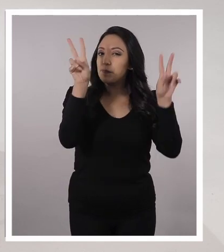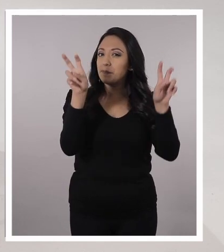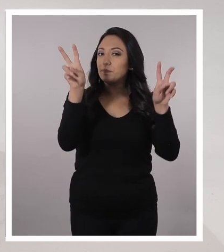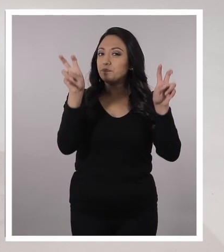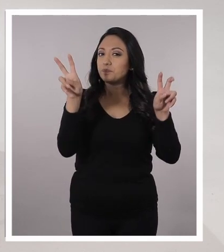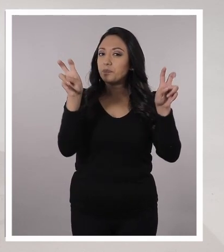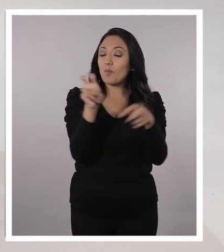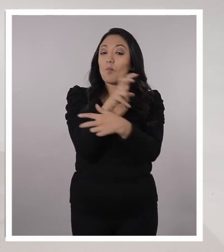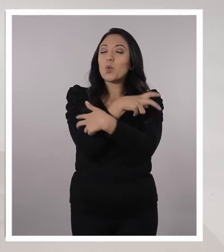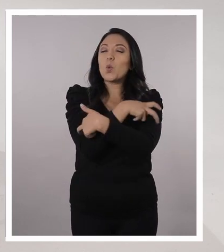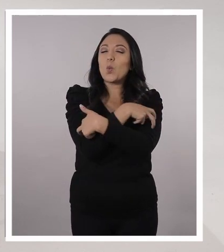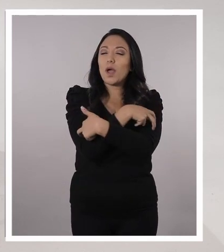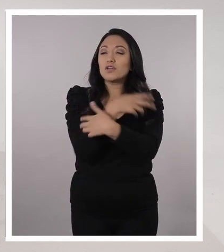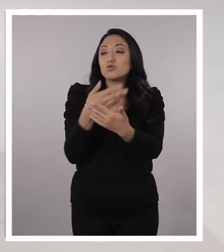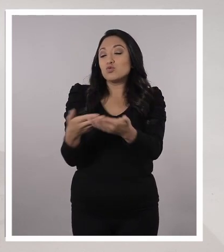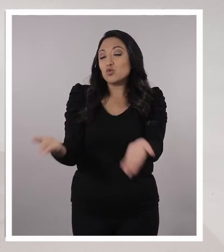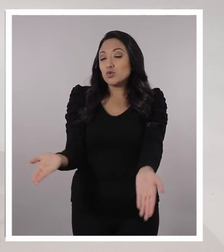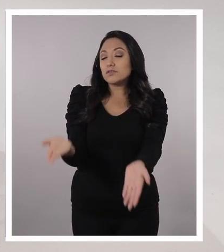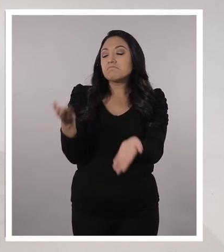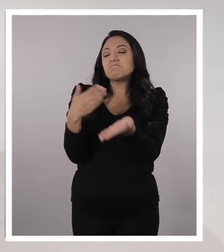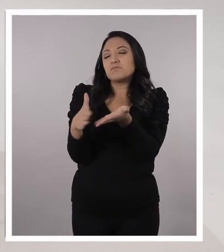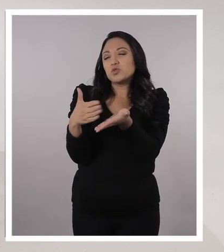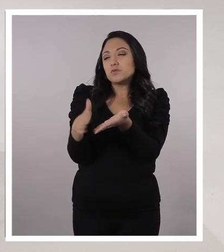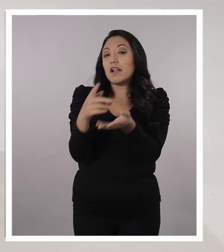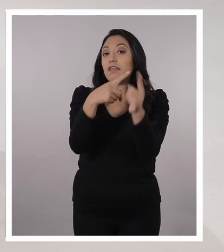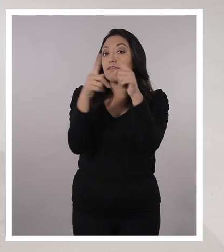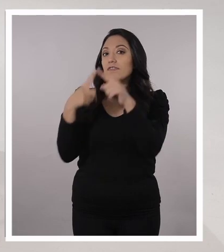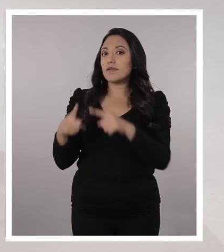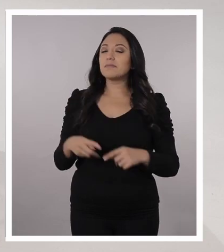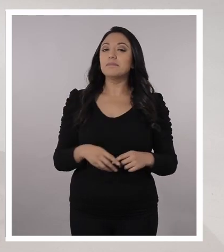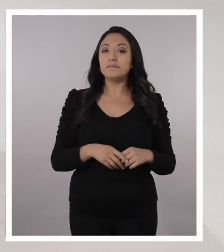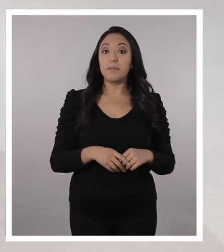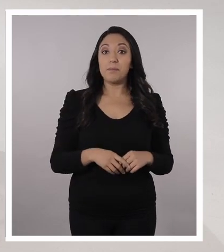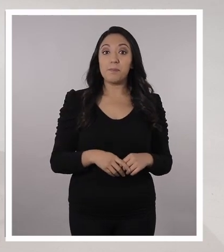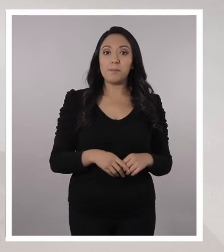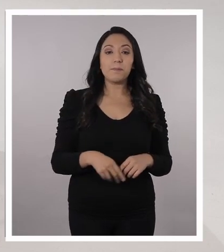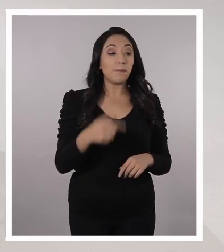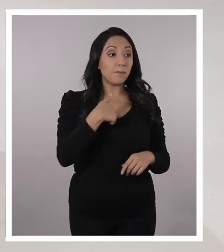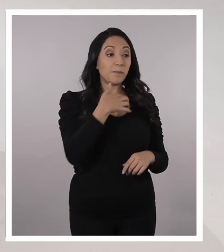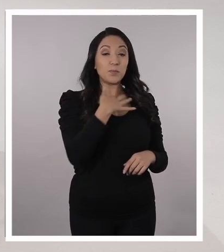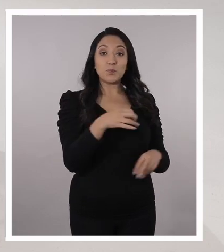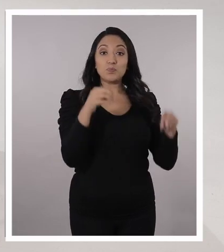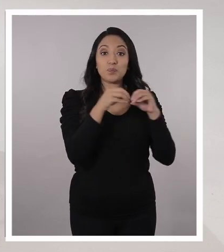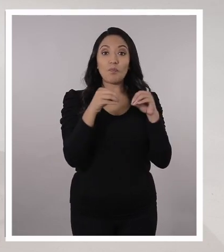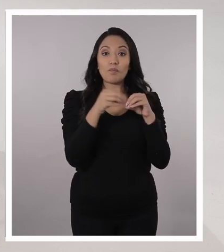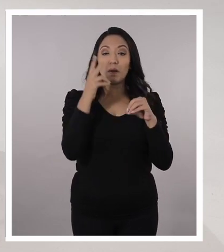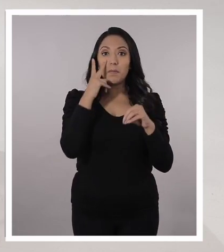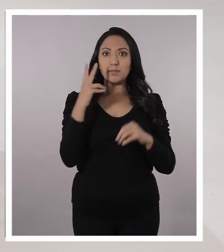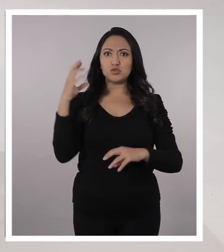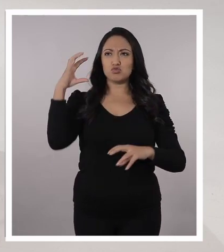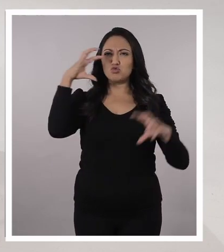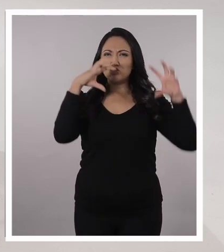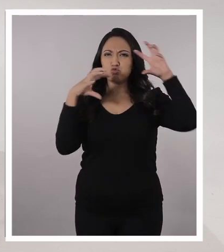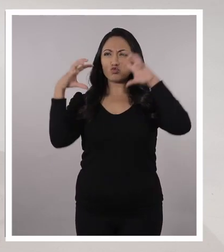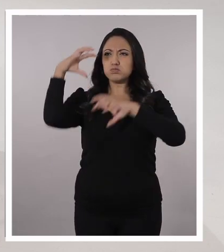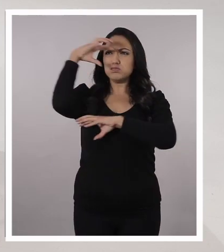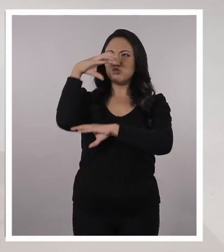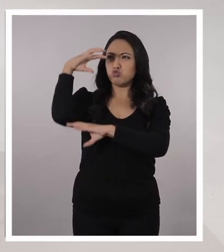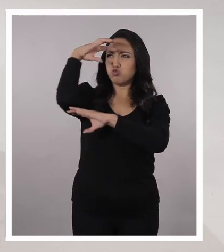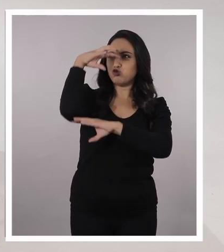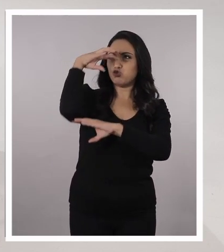interesantes como son los fósiles y los diferentes tipos de fósiles? A mí me encantó la parte en la que pudimos ver un tiranosaurio